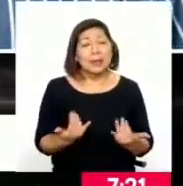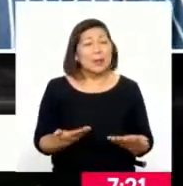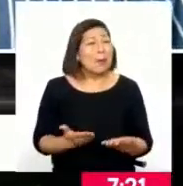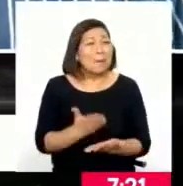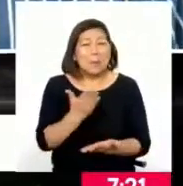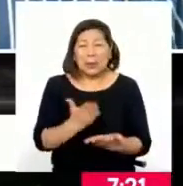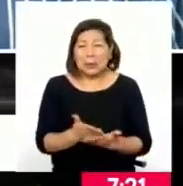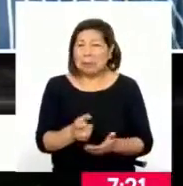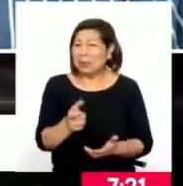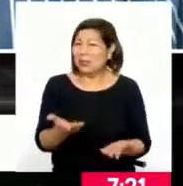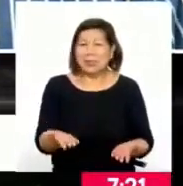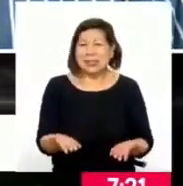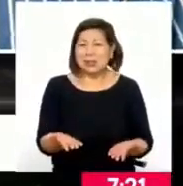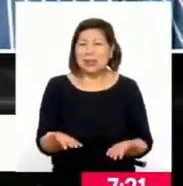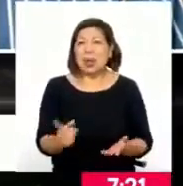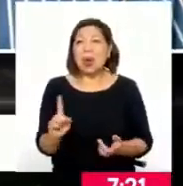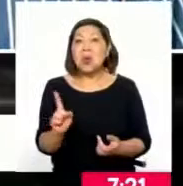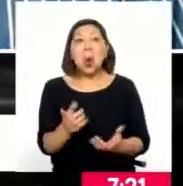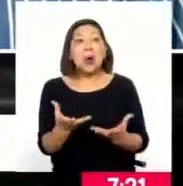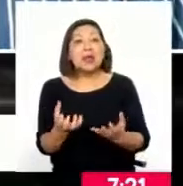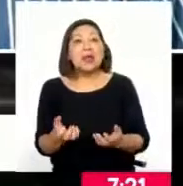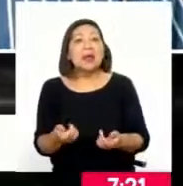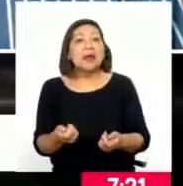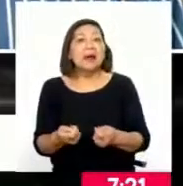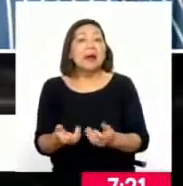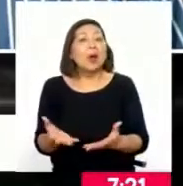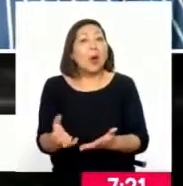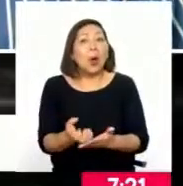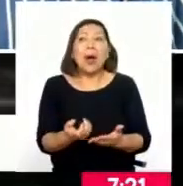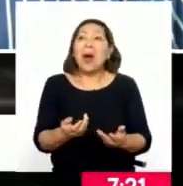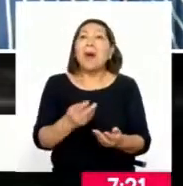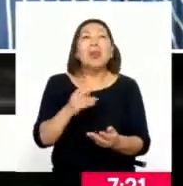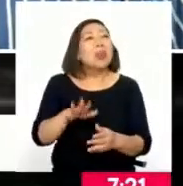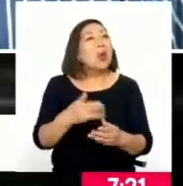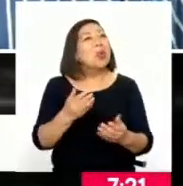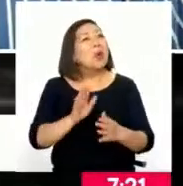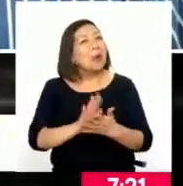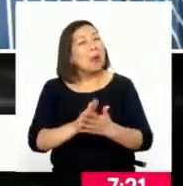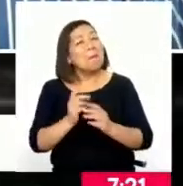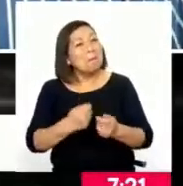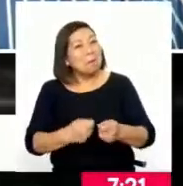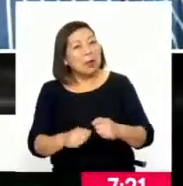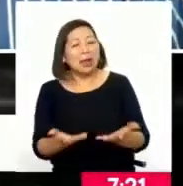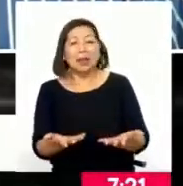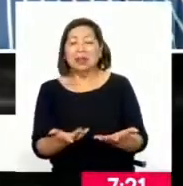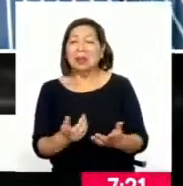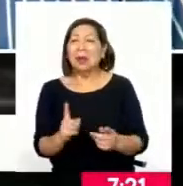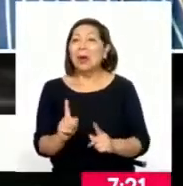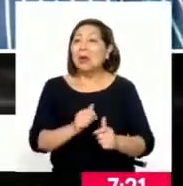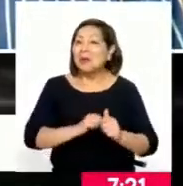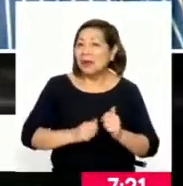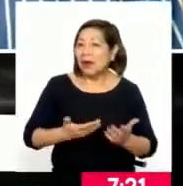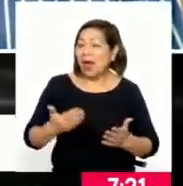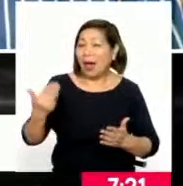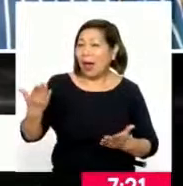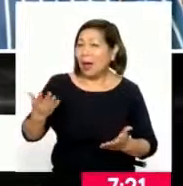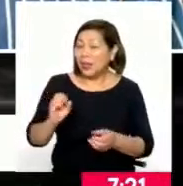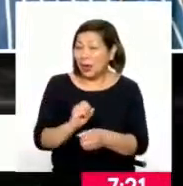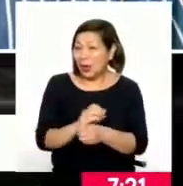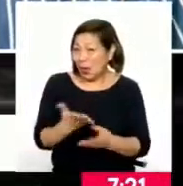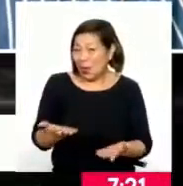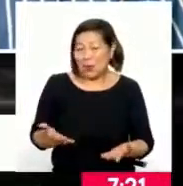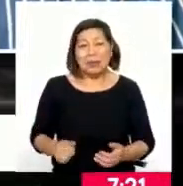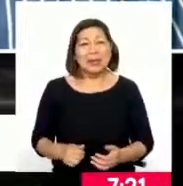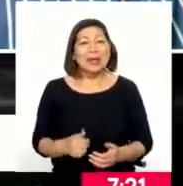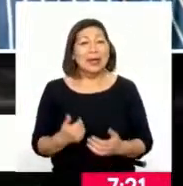causando violencia están impidiendo precisamente la recuperación económica de personas que vienen siendo afectadas desde la época del COVID.